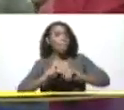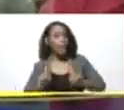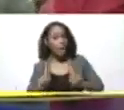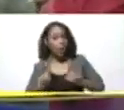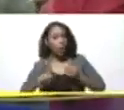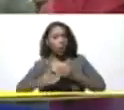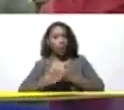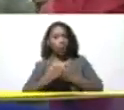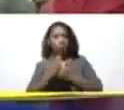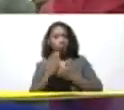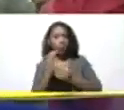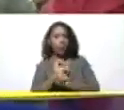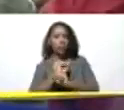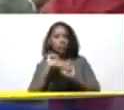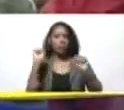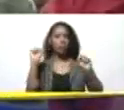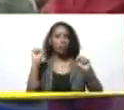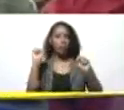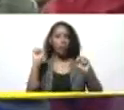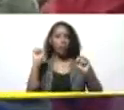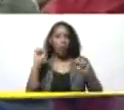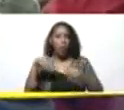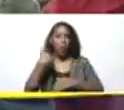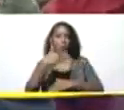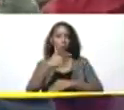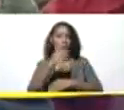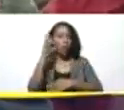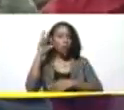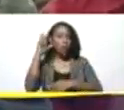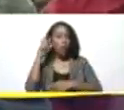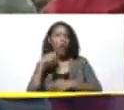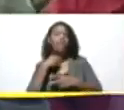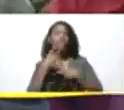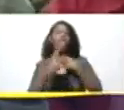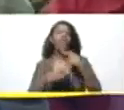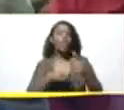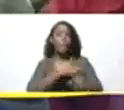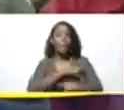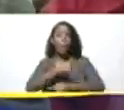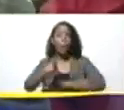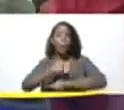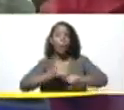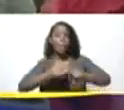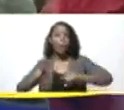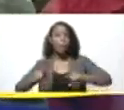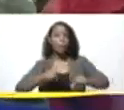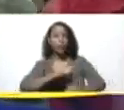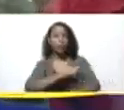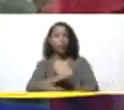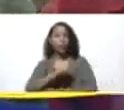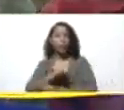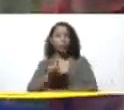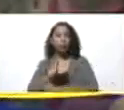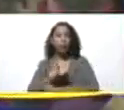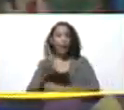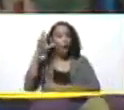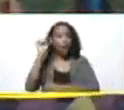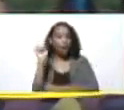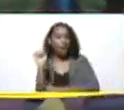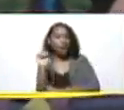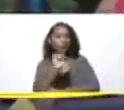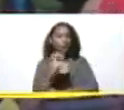amanecer, cuando ya se escuchaban las voces de mando, el rugir de los